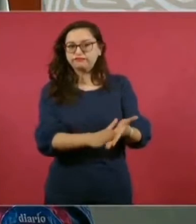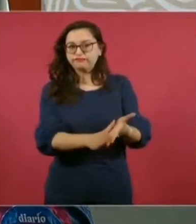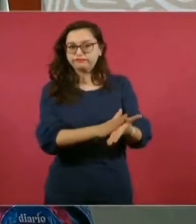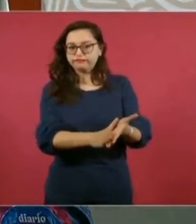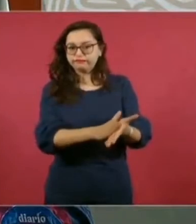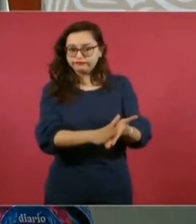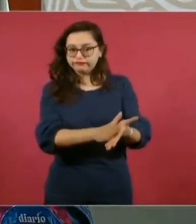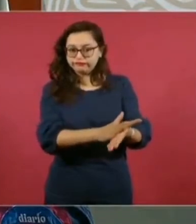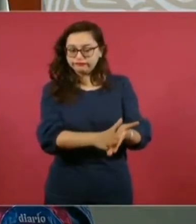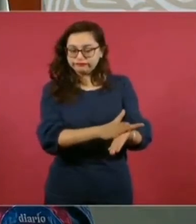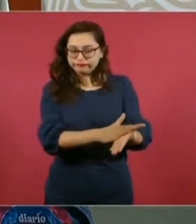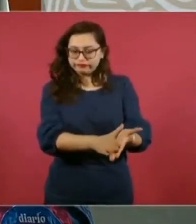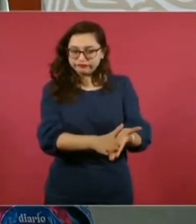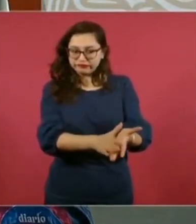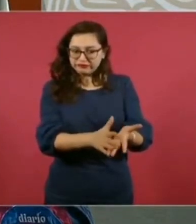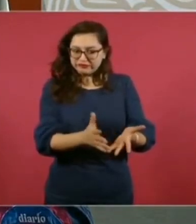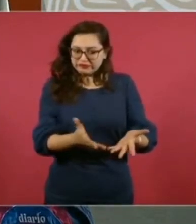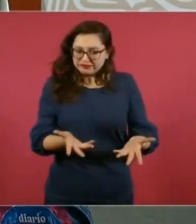reprobable